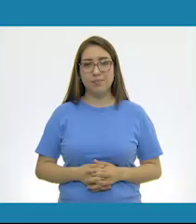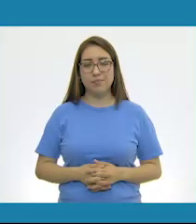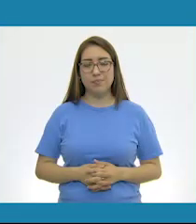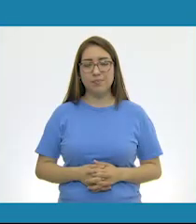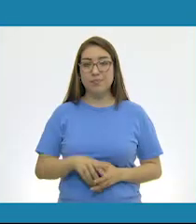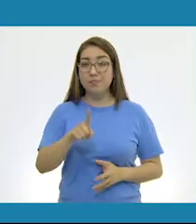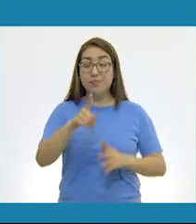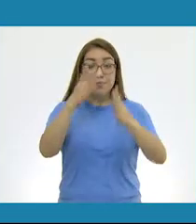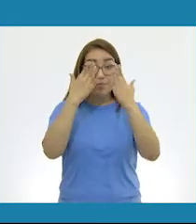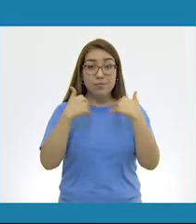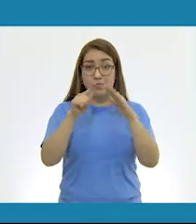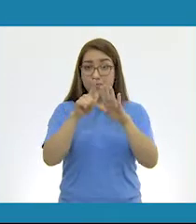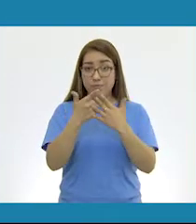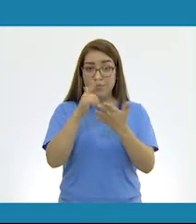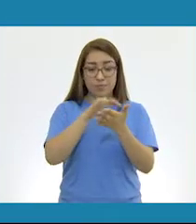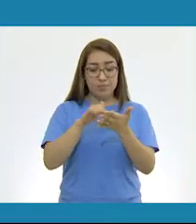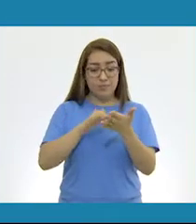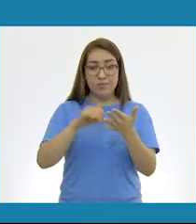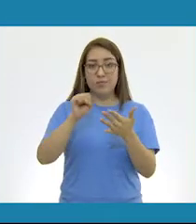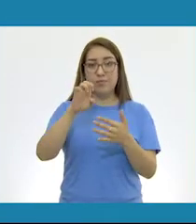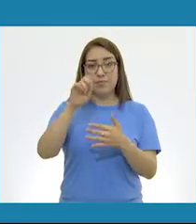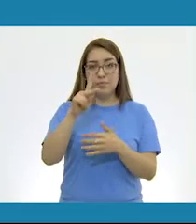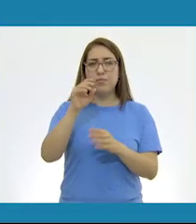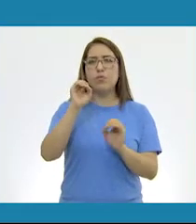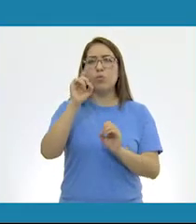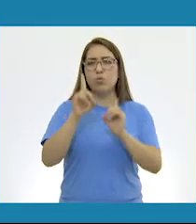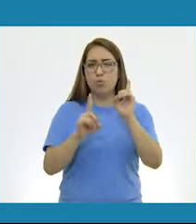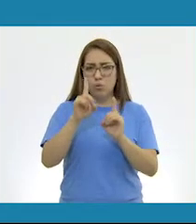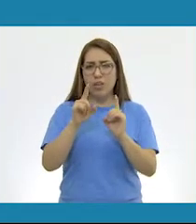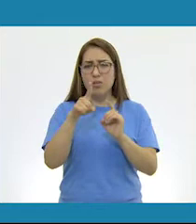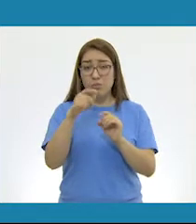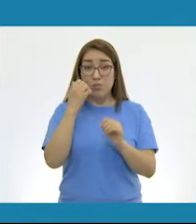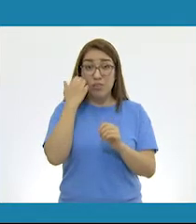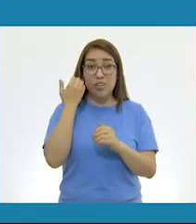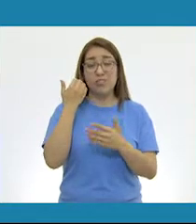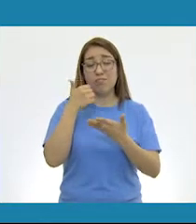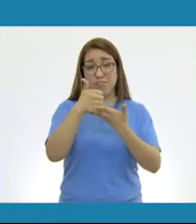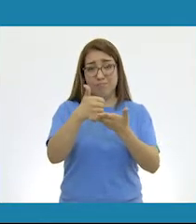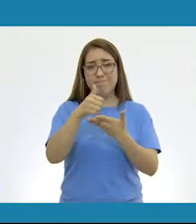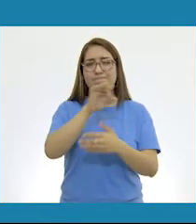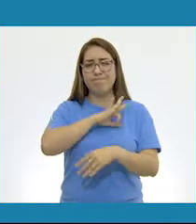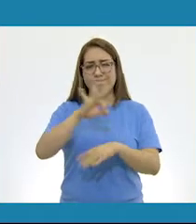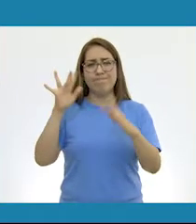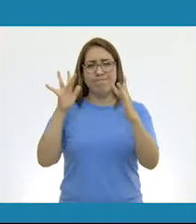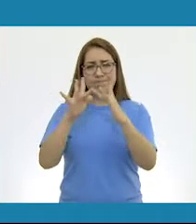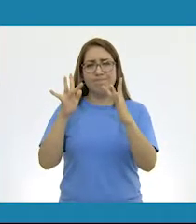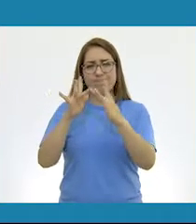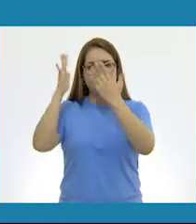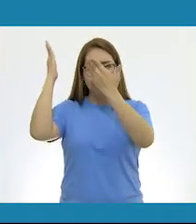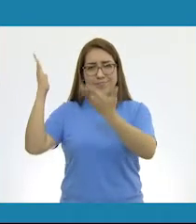Si no tienes el libro de texto o necesitas ayuda para responder tus dudas, contáctanos.